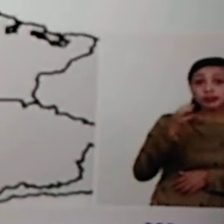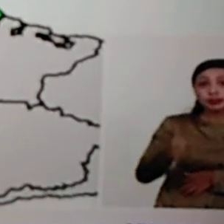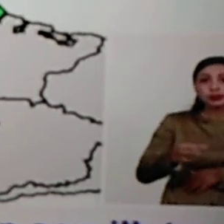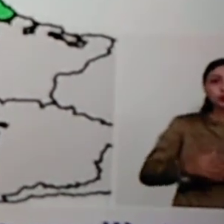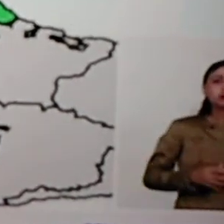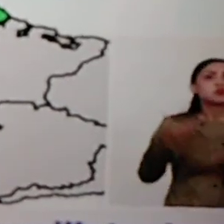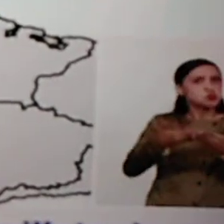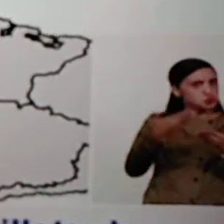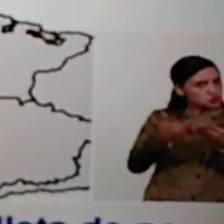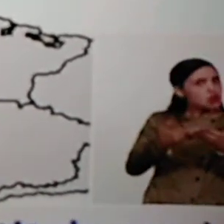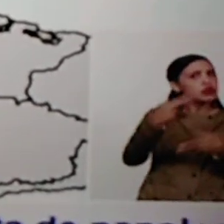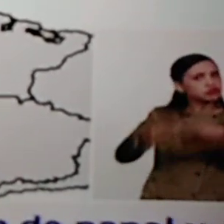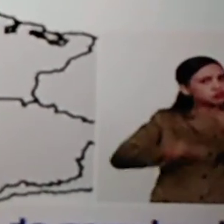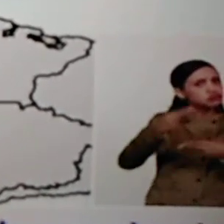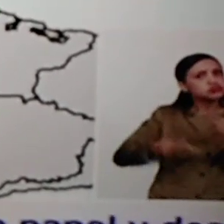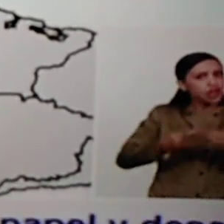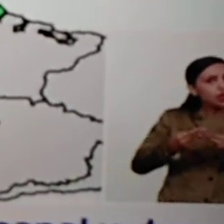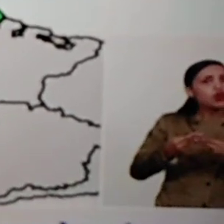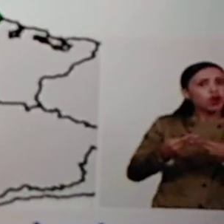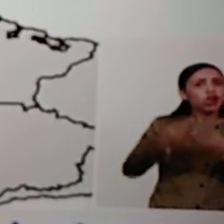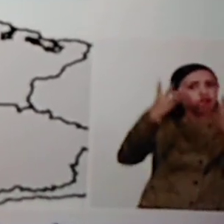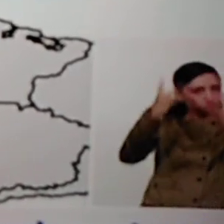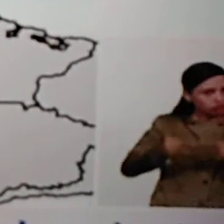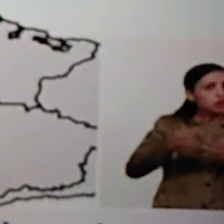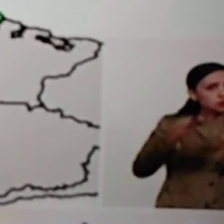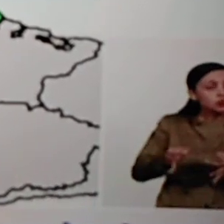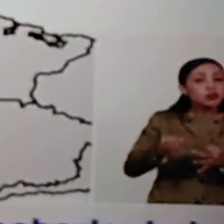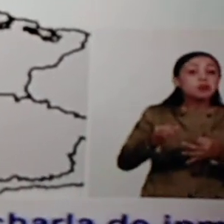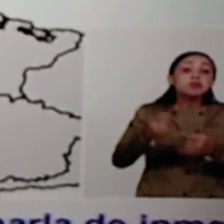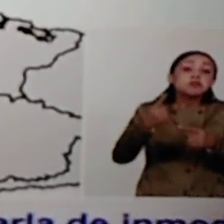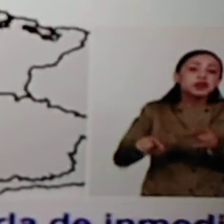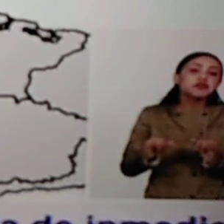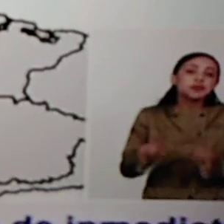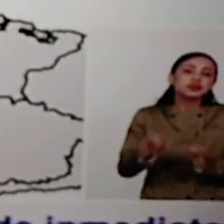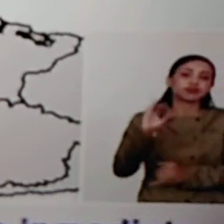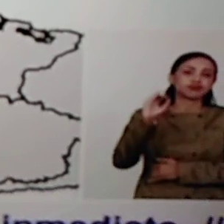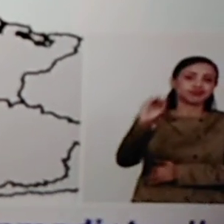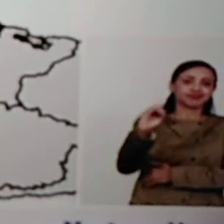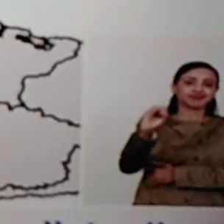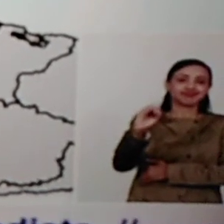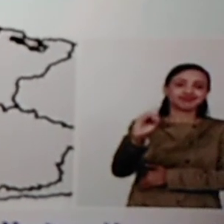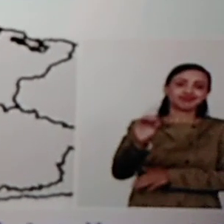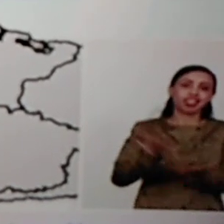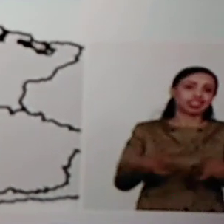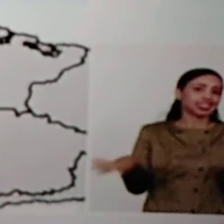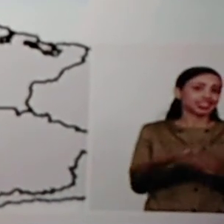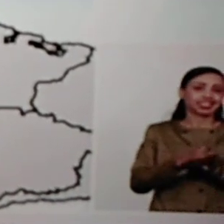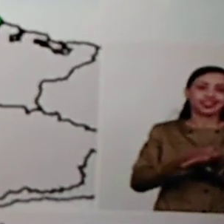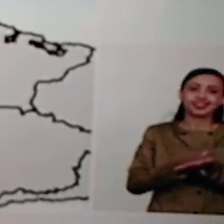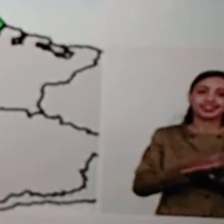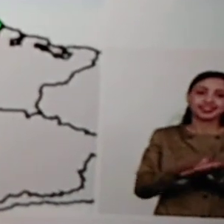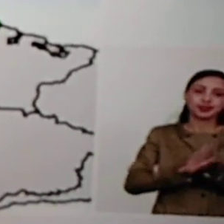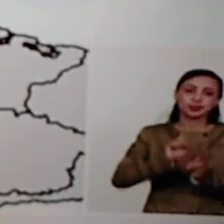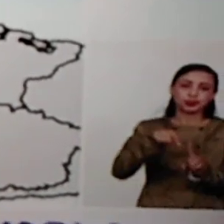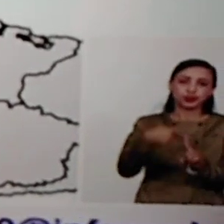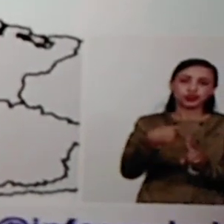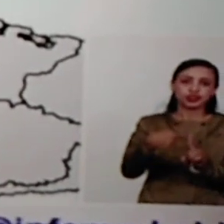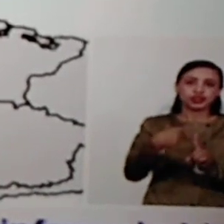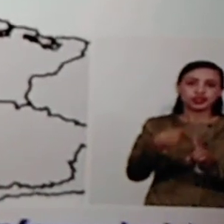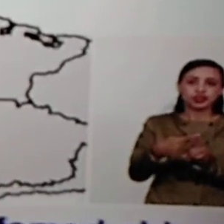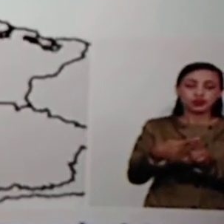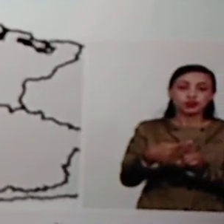procesado un número de muestras en el día de ayer, pues realmente no confirmó ningún caso